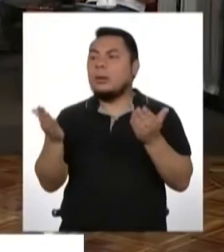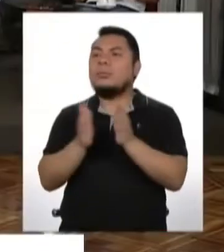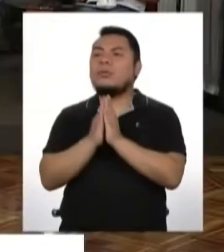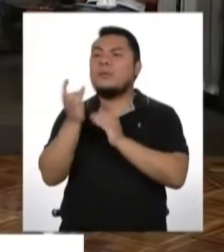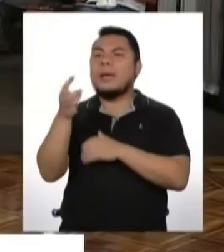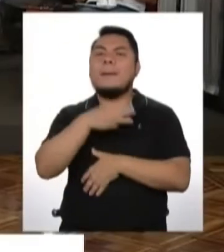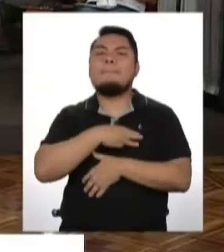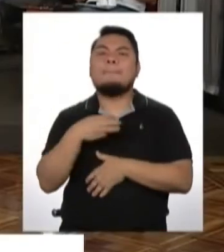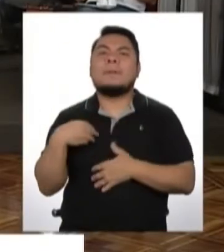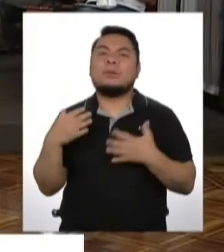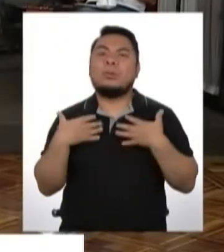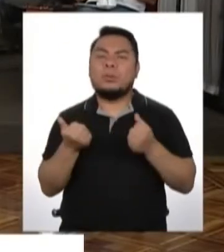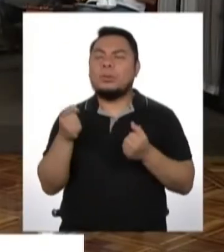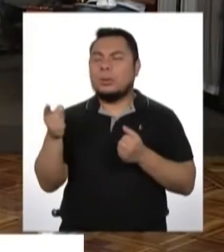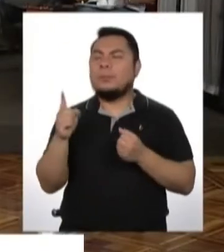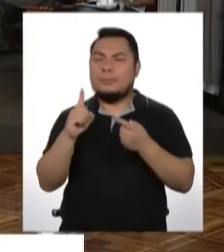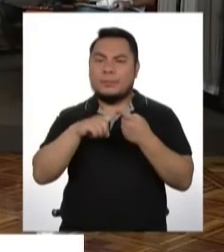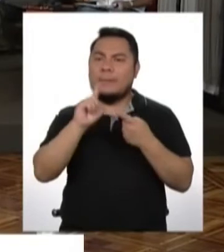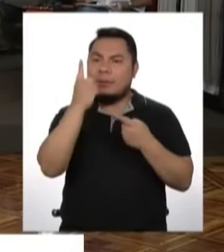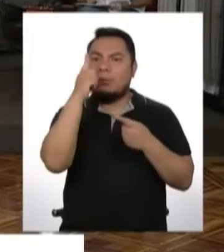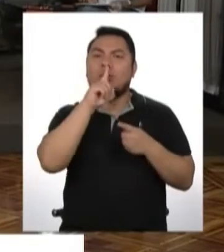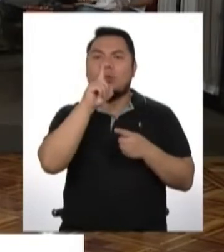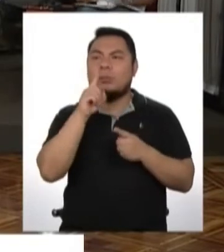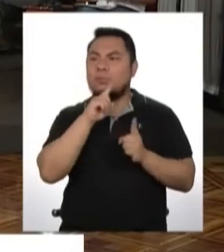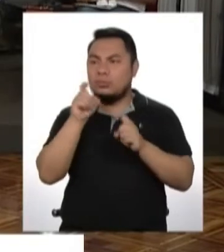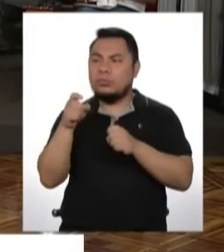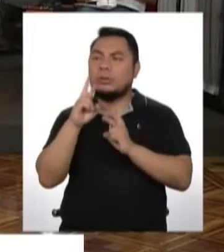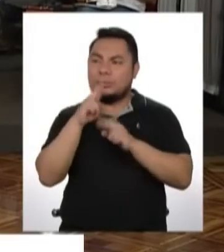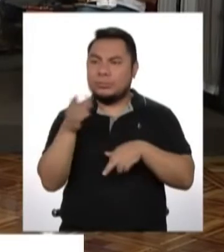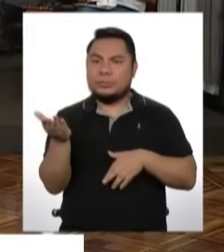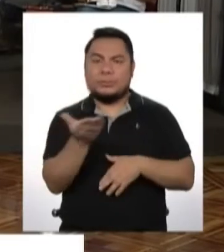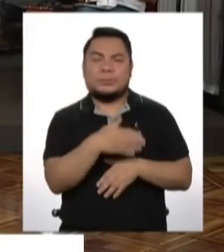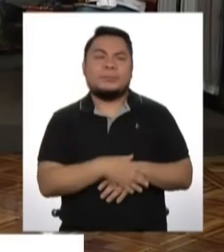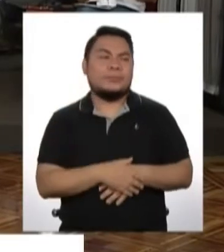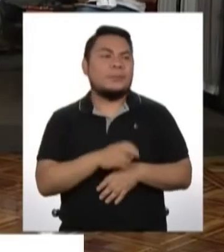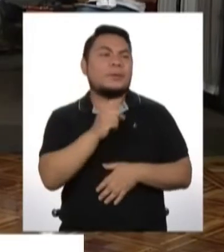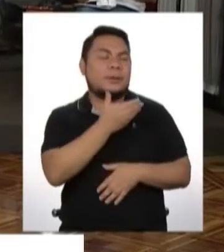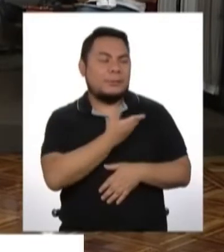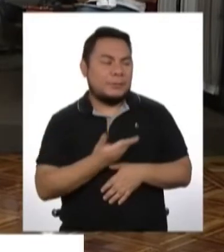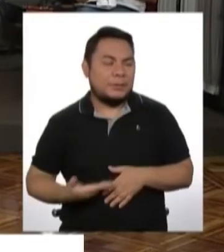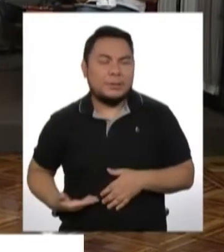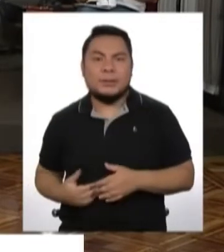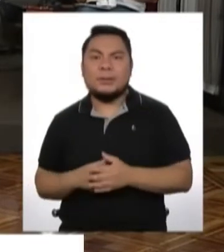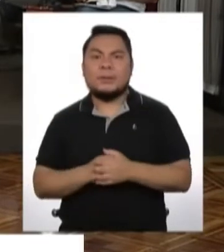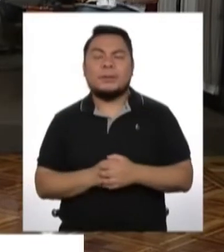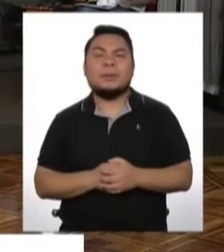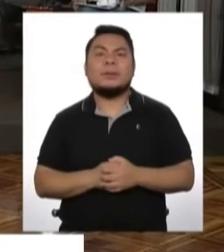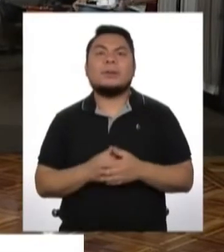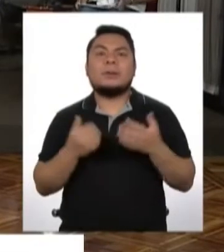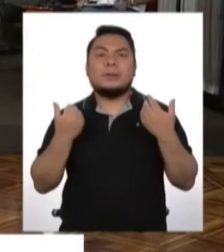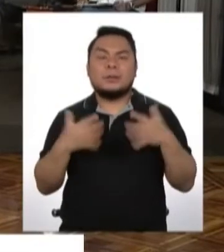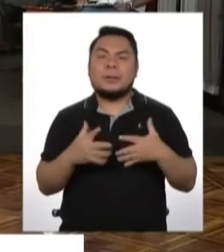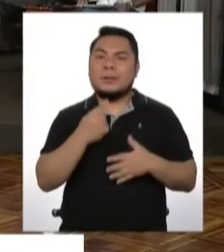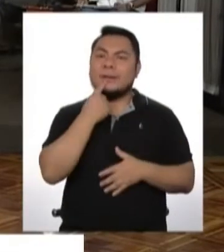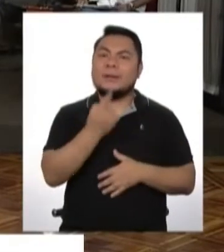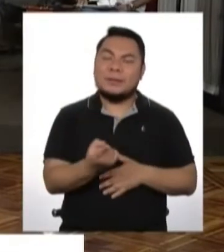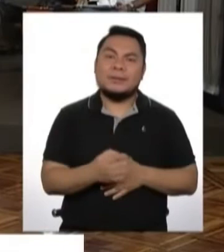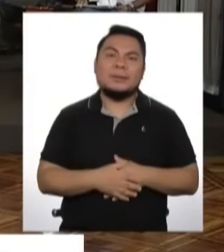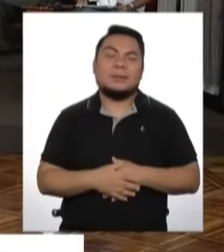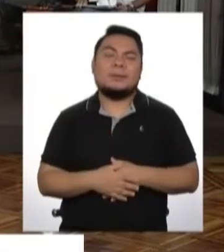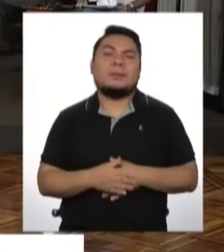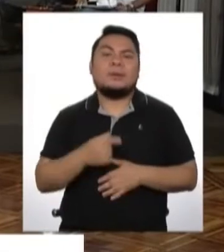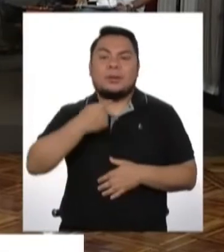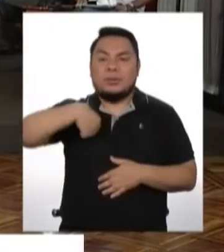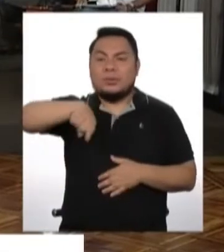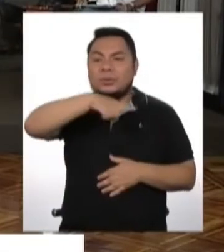ministro de Salud, en primera instancia. Sí, señor presidente. Como ya se ha manifestado, nosotros